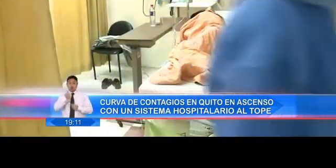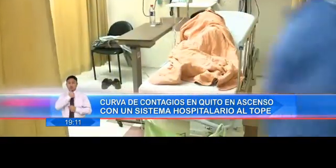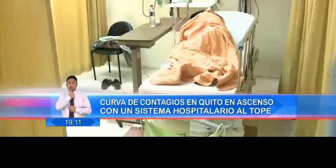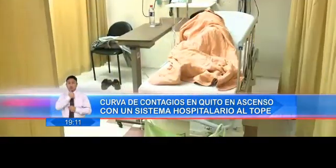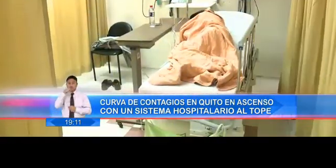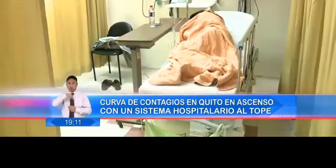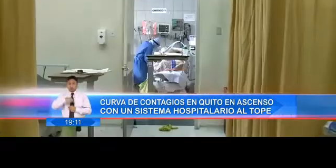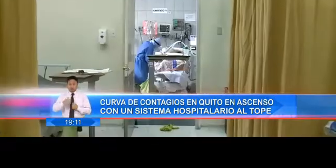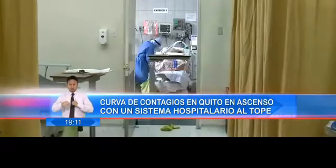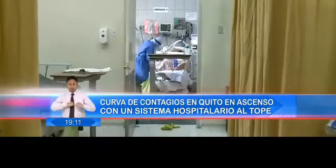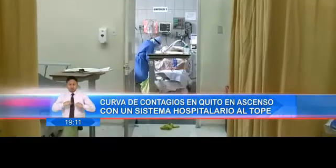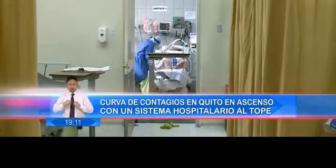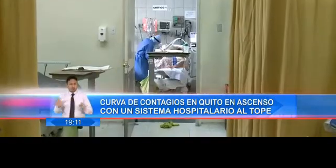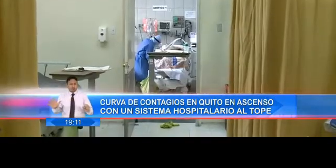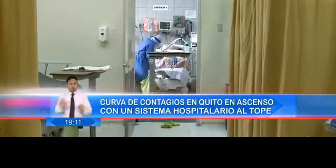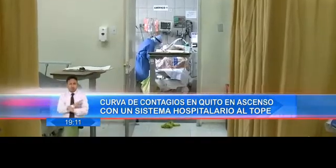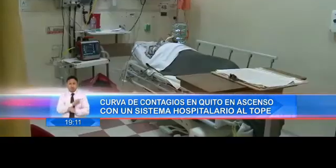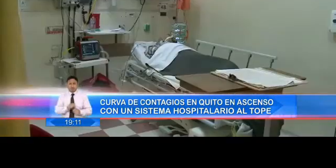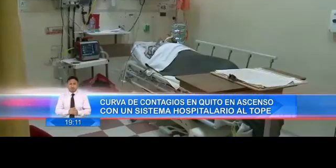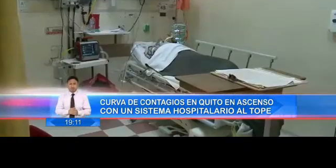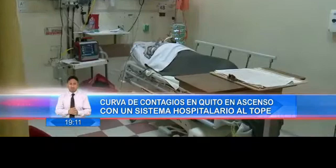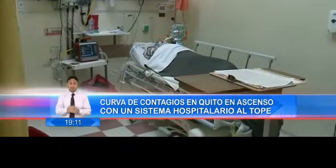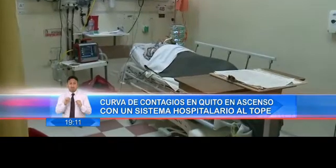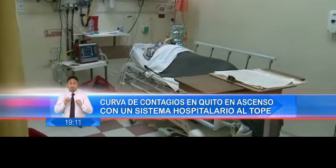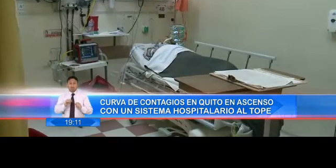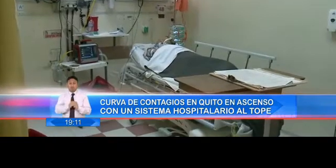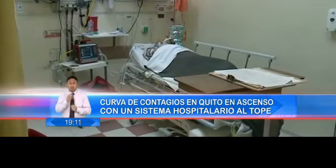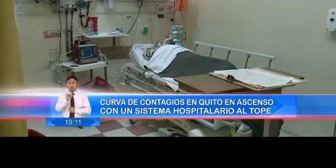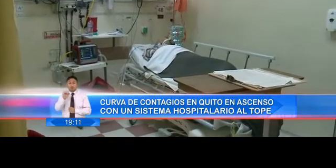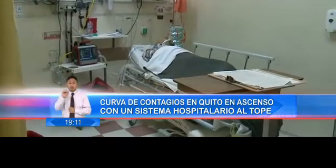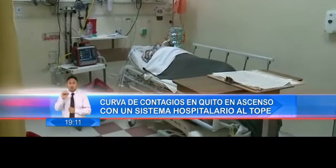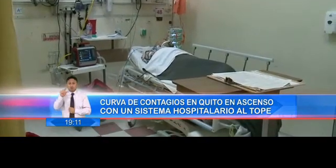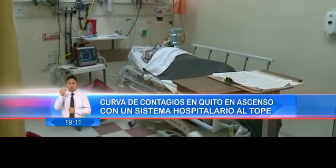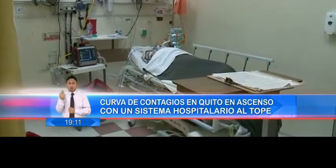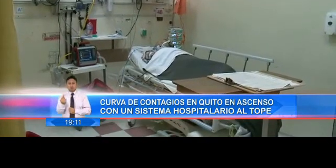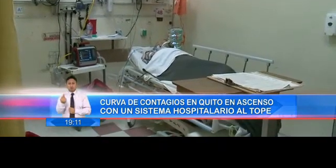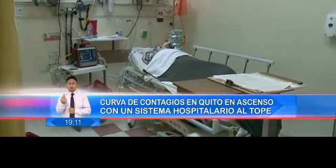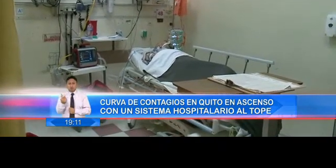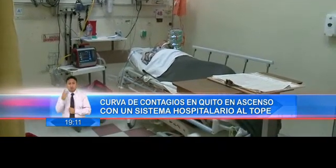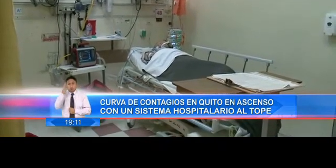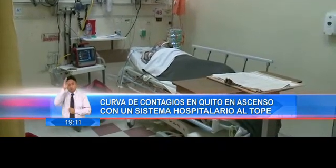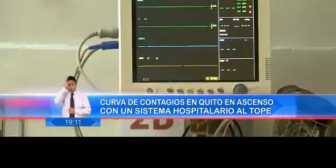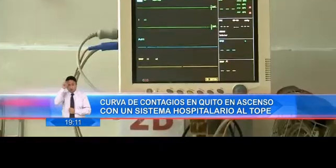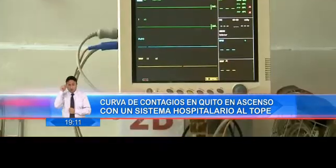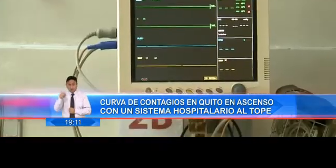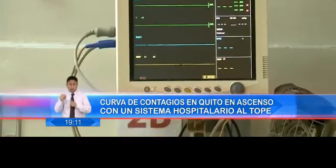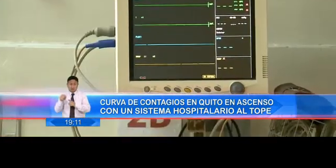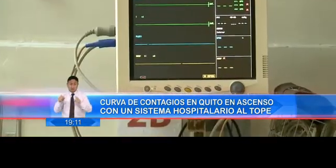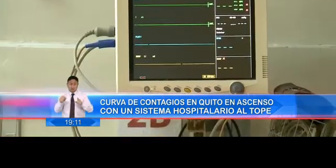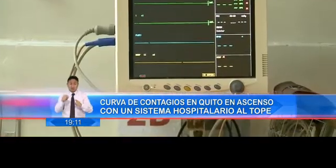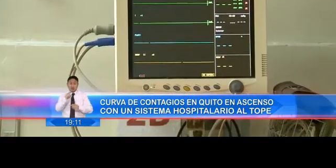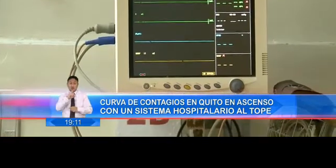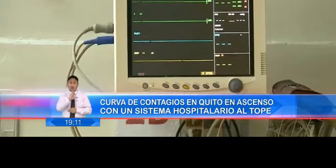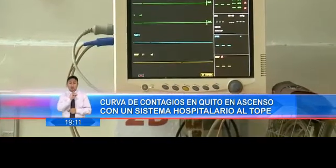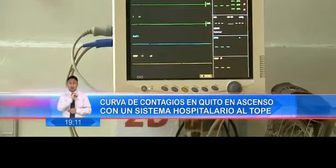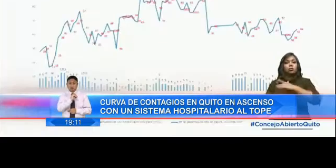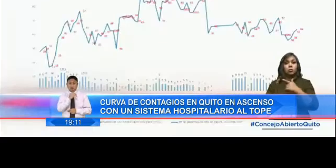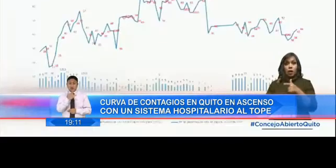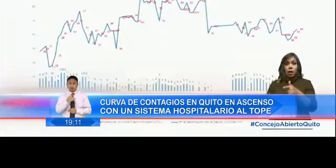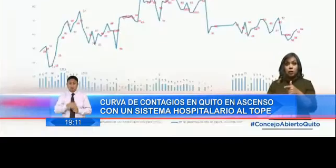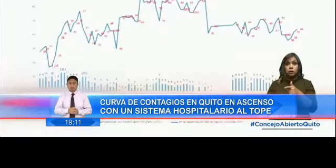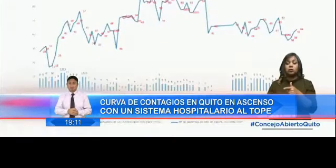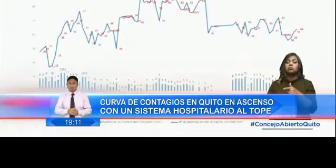continúa trabajando al tope. Hay un porcentaje reducido de camas disponibles para hospitalización y cuidados intensivos.